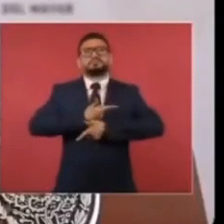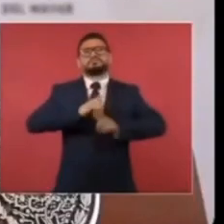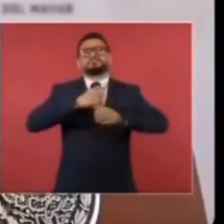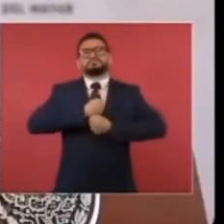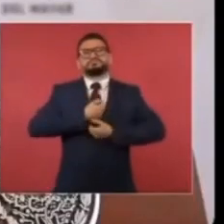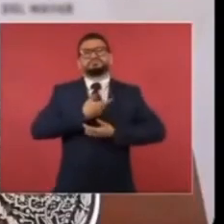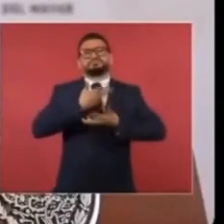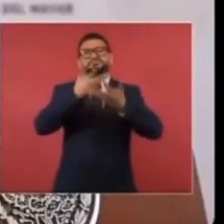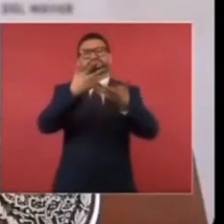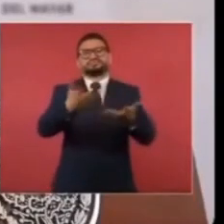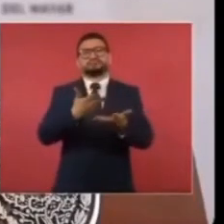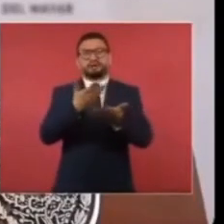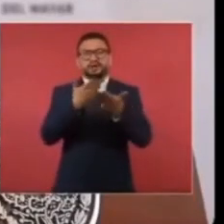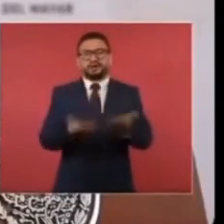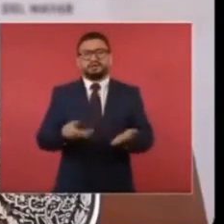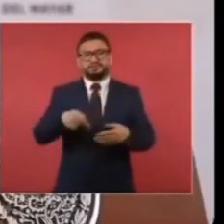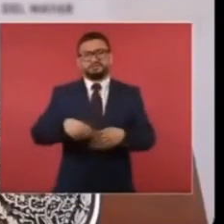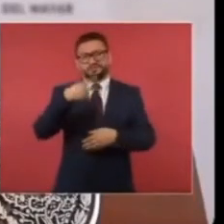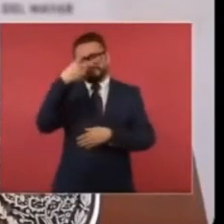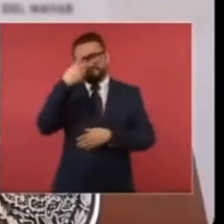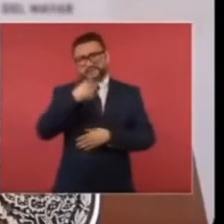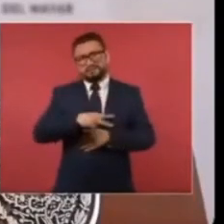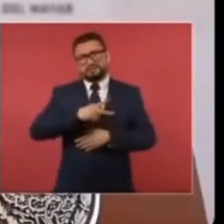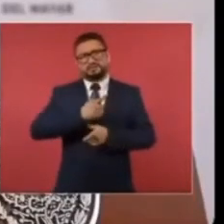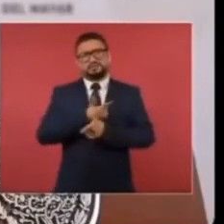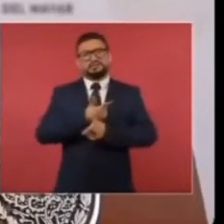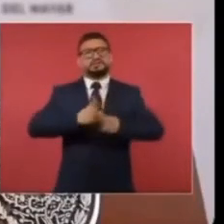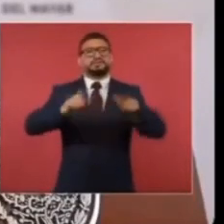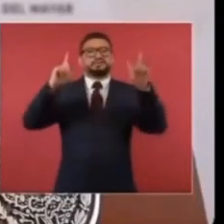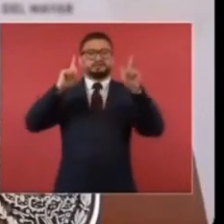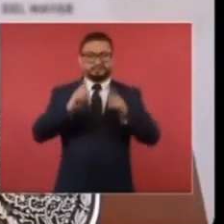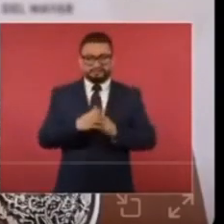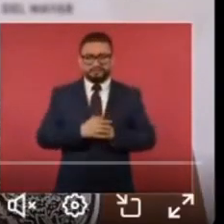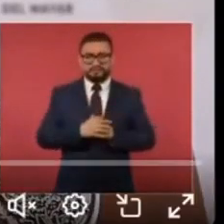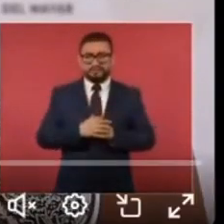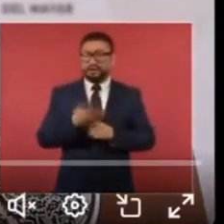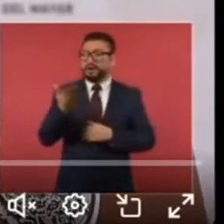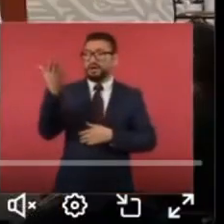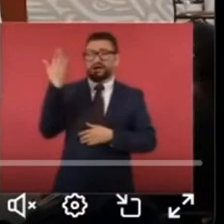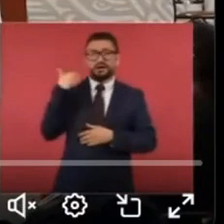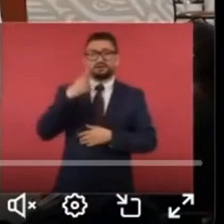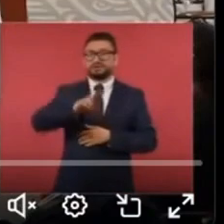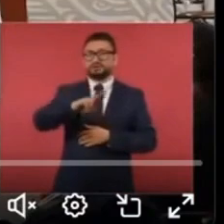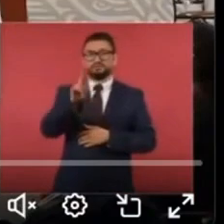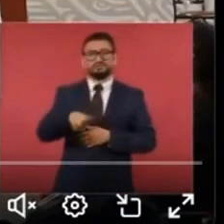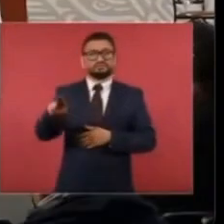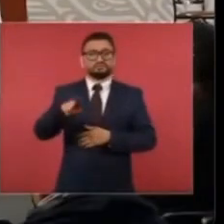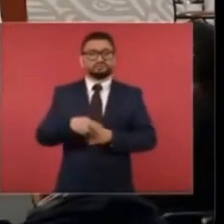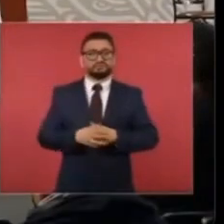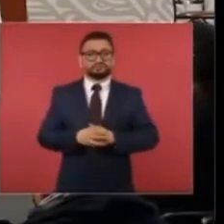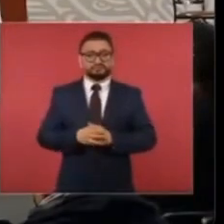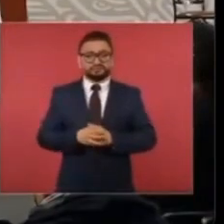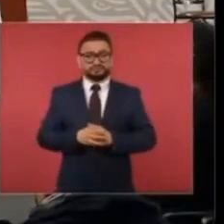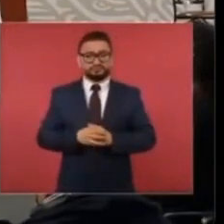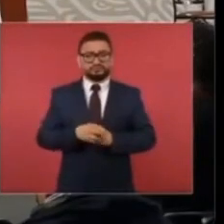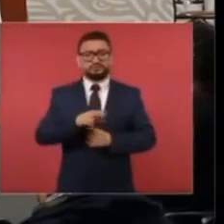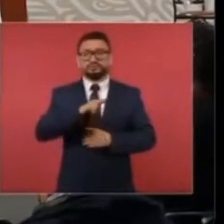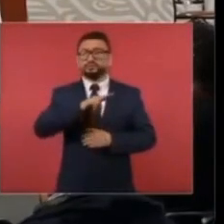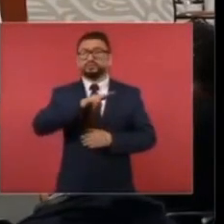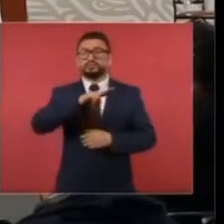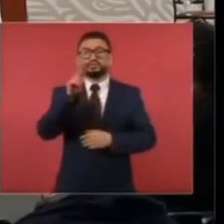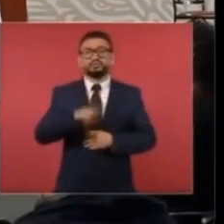diversos estados de la República Carlos pero que no era para para promoción no era para